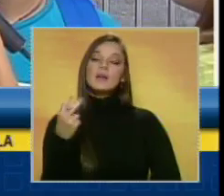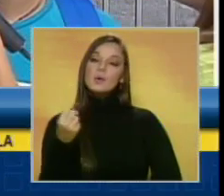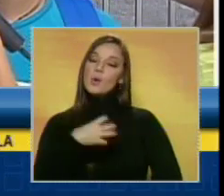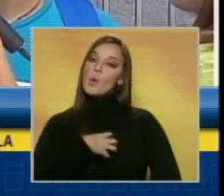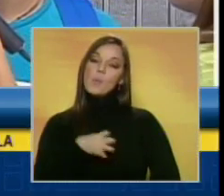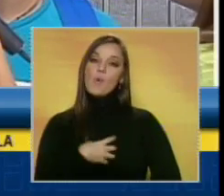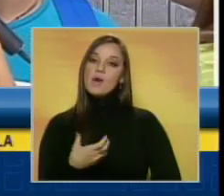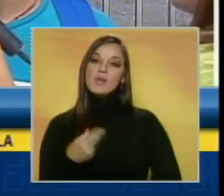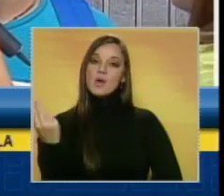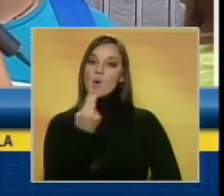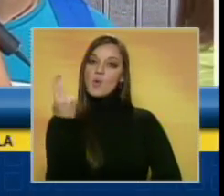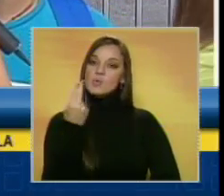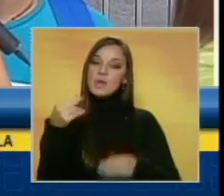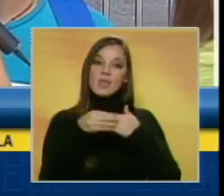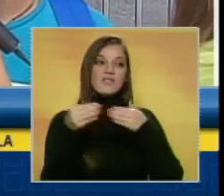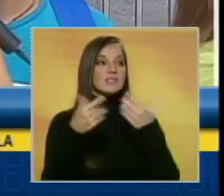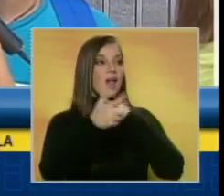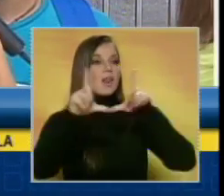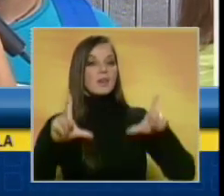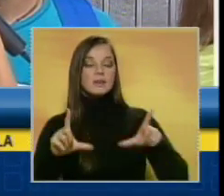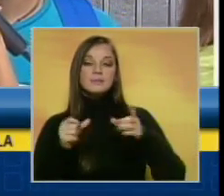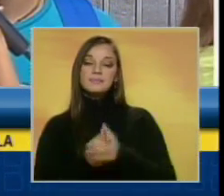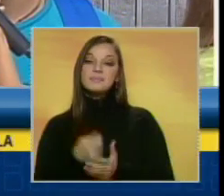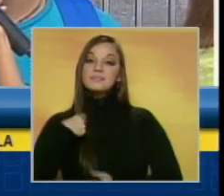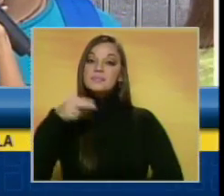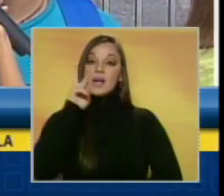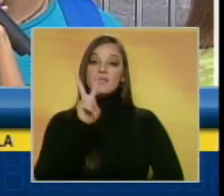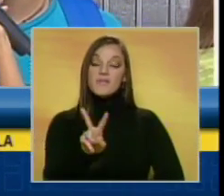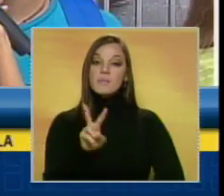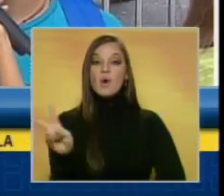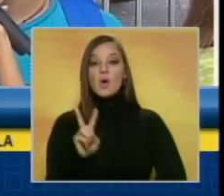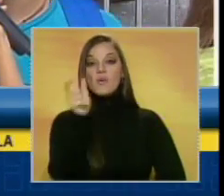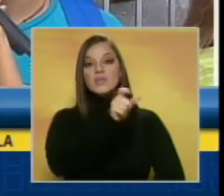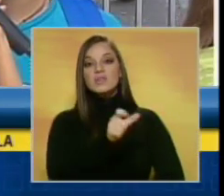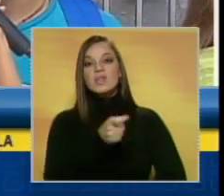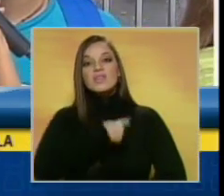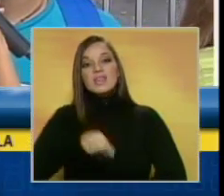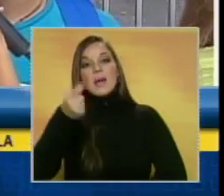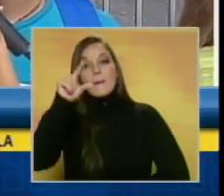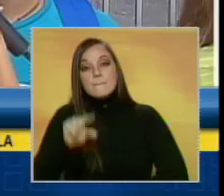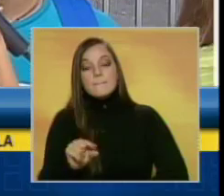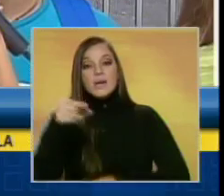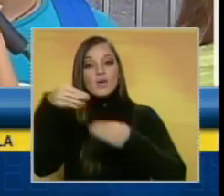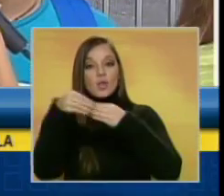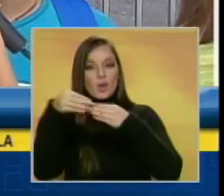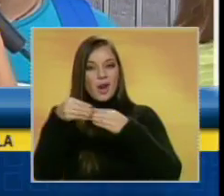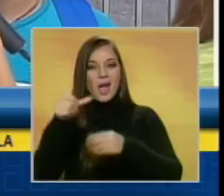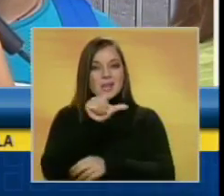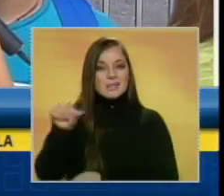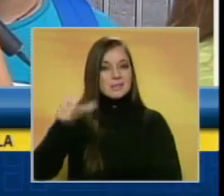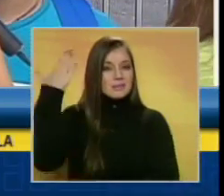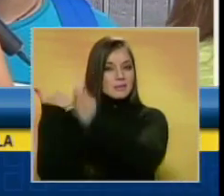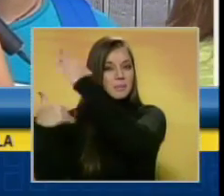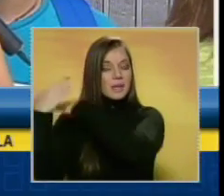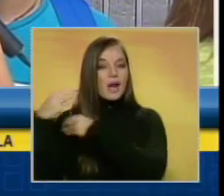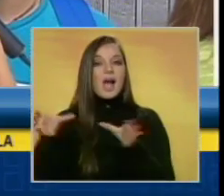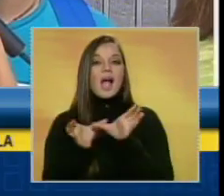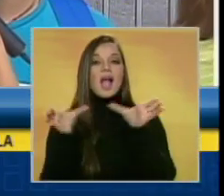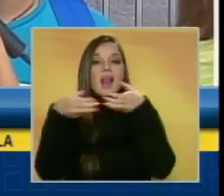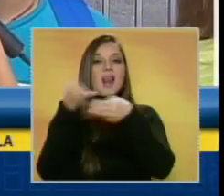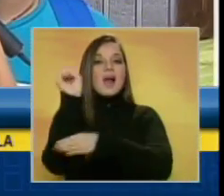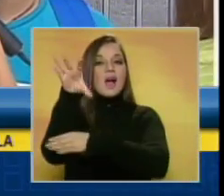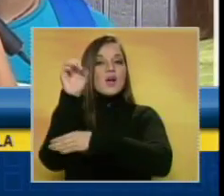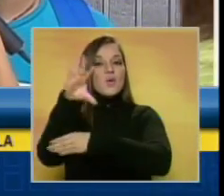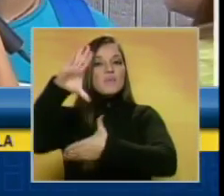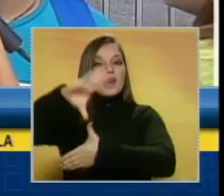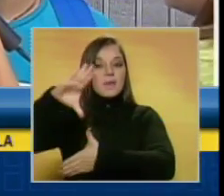irrespetuoso además que vemos cómo cada vez los venezolanos pueden acceder menos a las divisas y vimos cómo en semanas anteriores en la Cumbre de las Américas en Panamá,